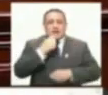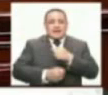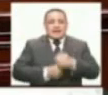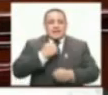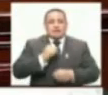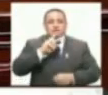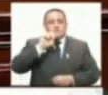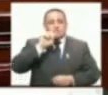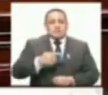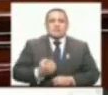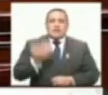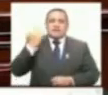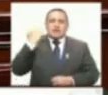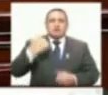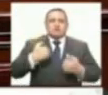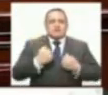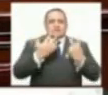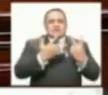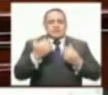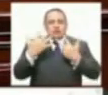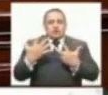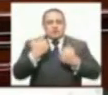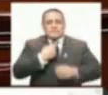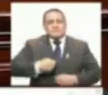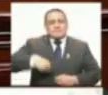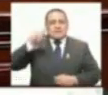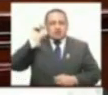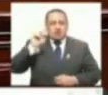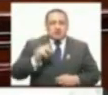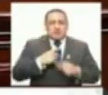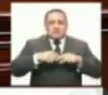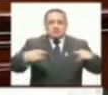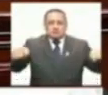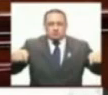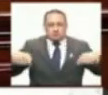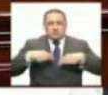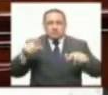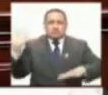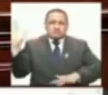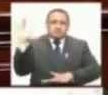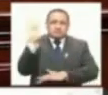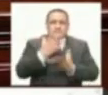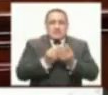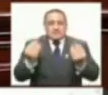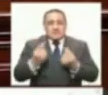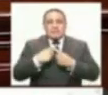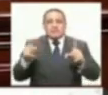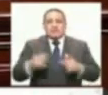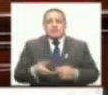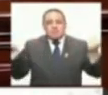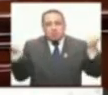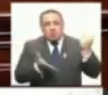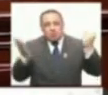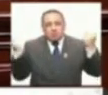2000 disponíamos de 78 millones de hectáreas de cobertura de bosques, pero hemos